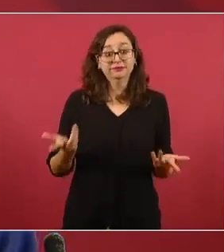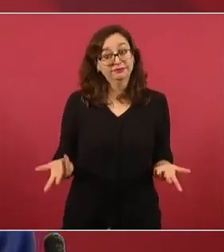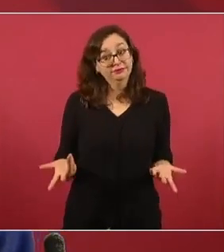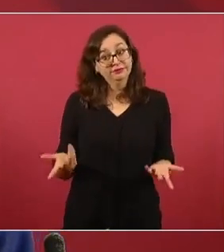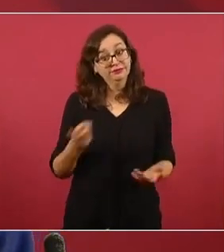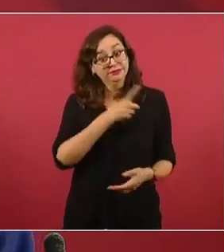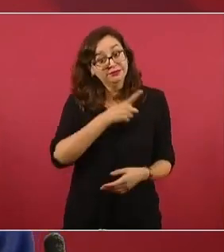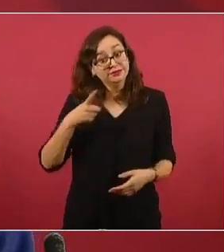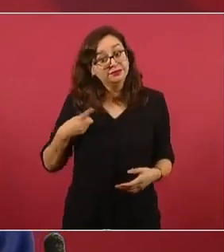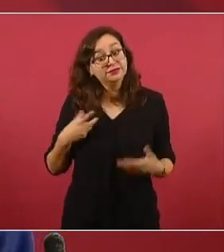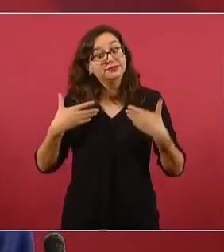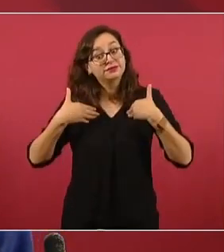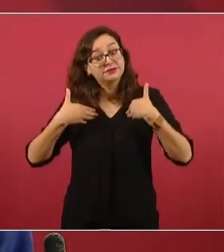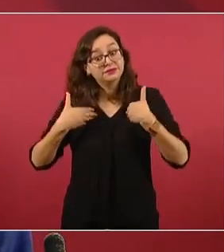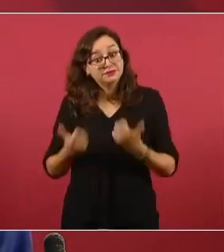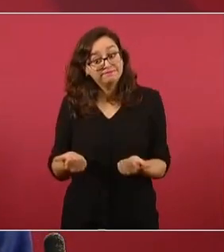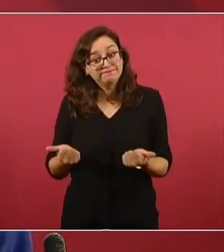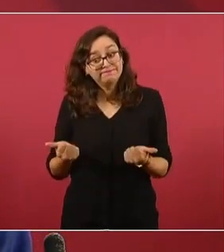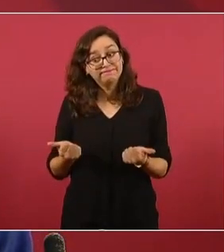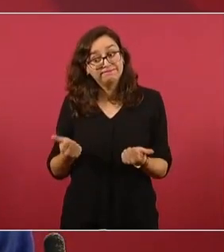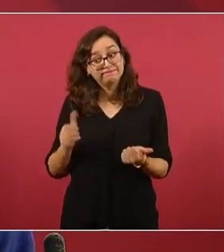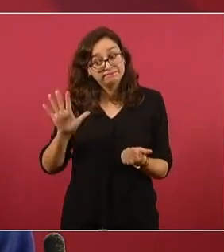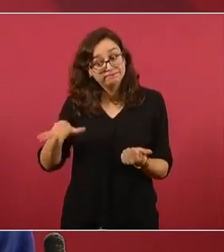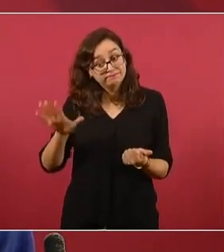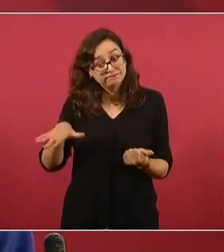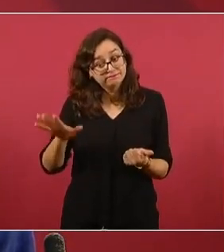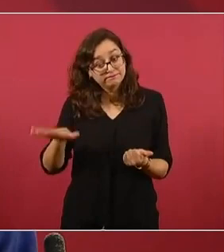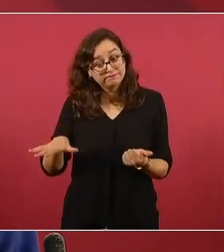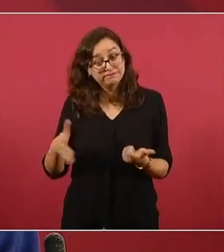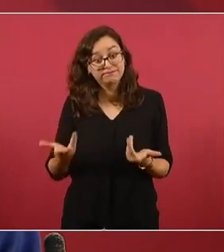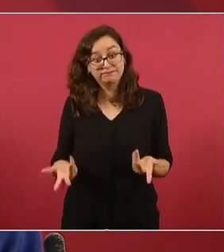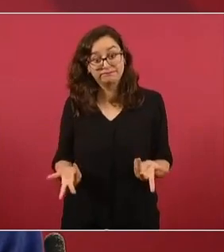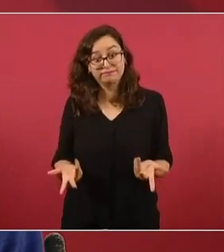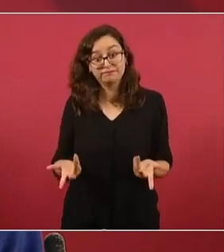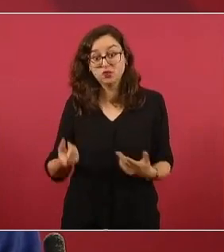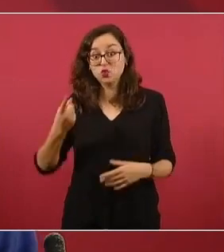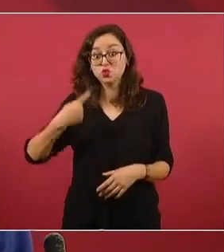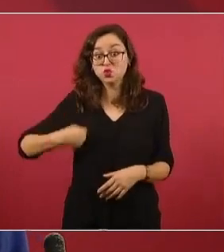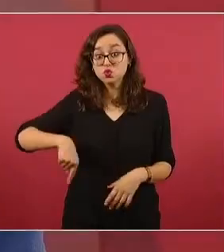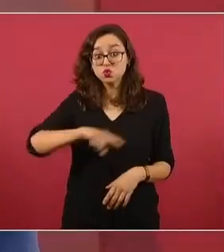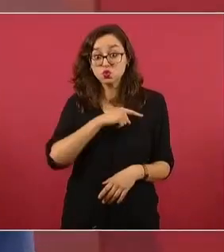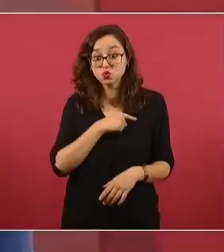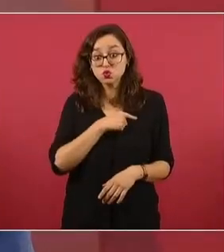entender de que nosotros somos simplemente